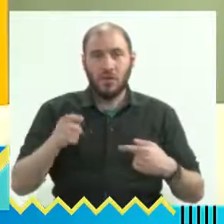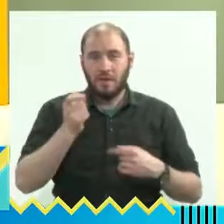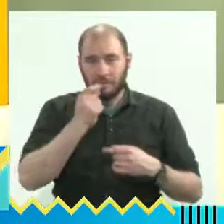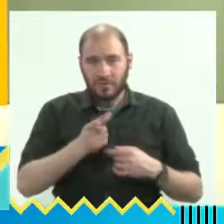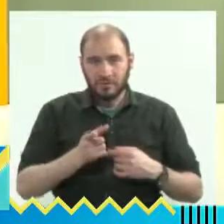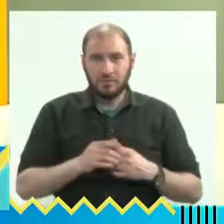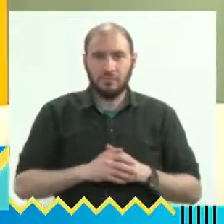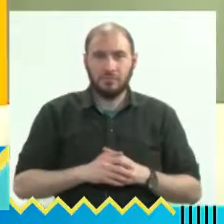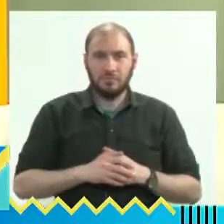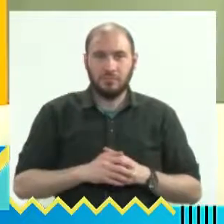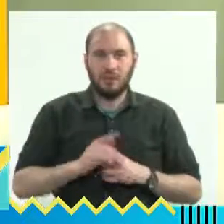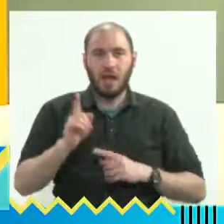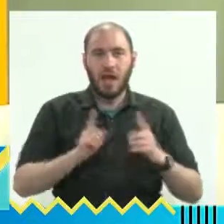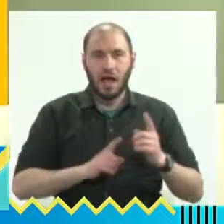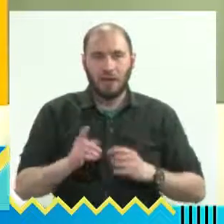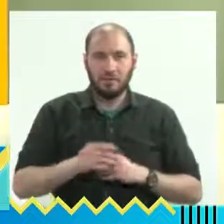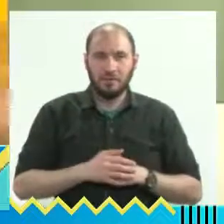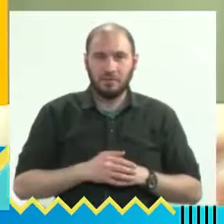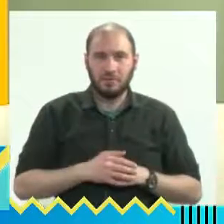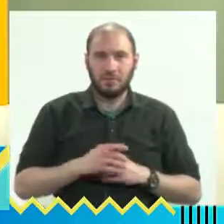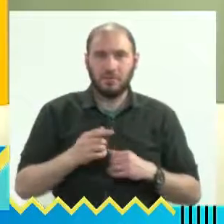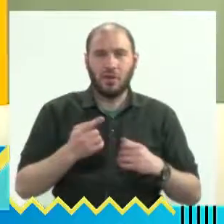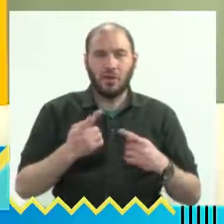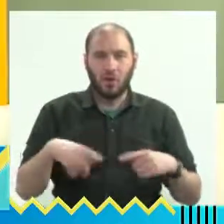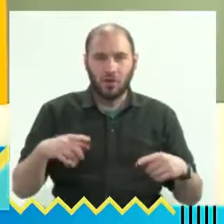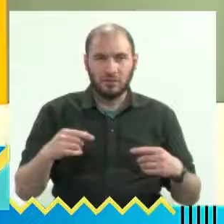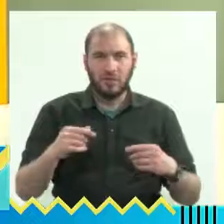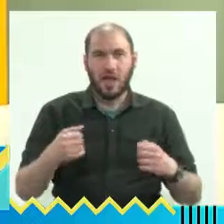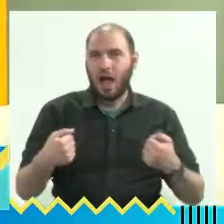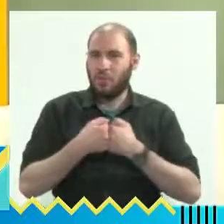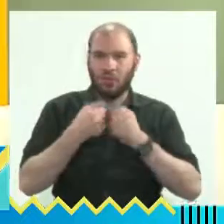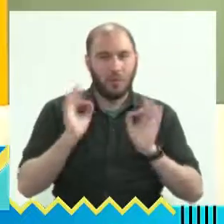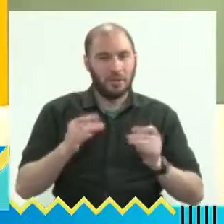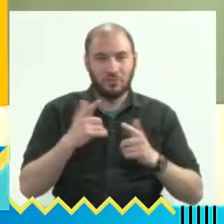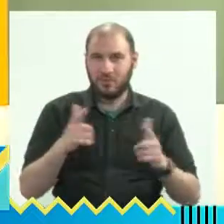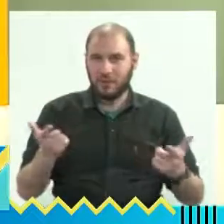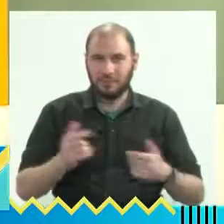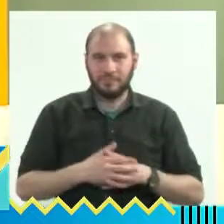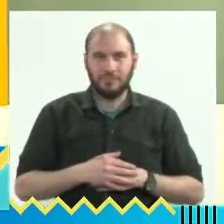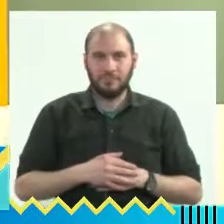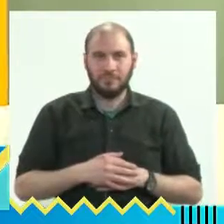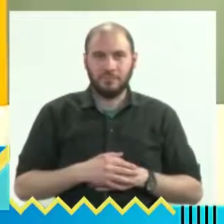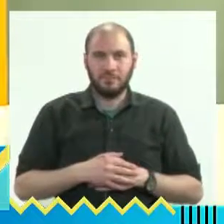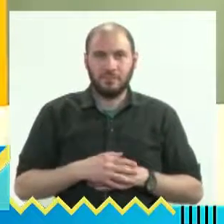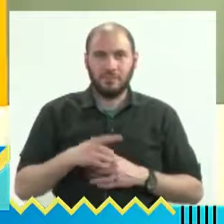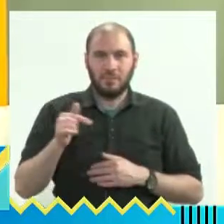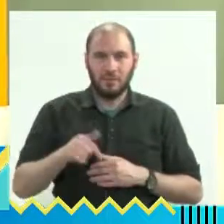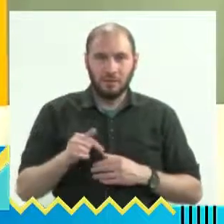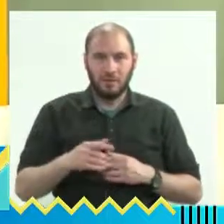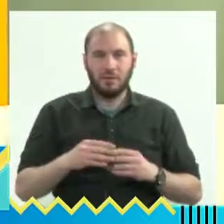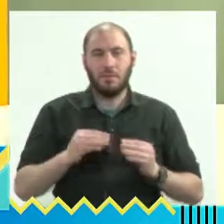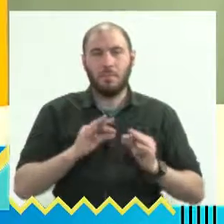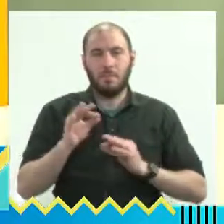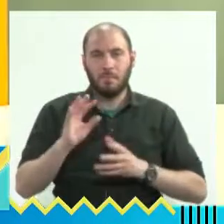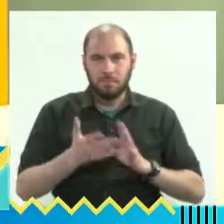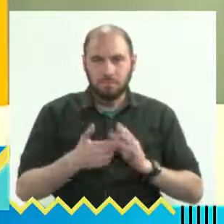No siempre y no muchas veces salen leyes por unanimidad. Así que, bueno, este fue el modo, fue el